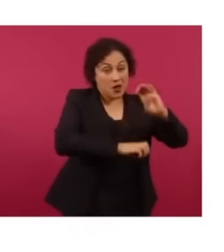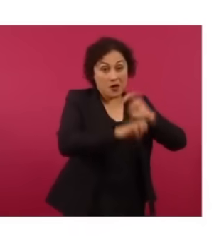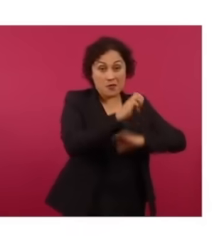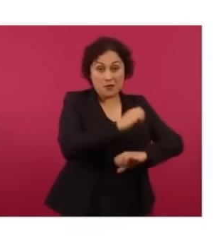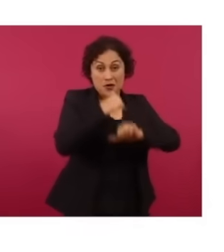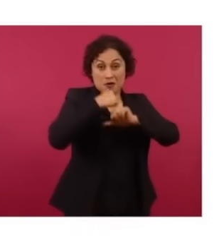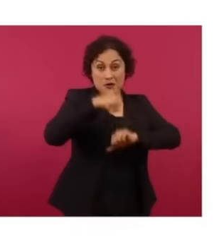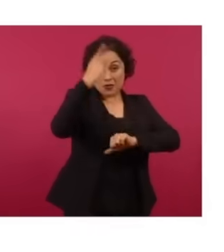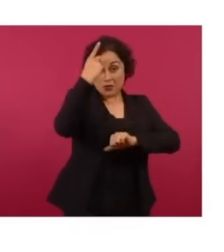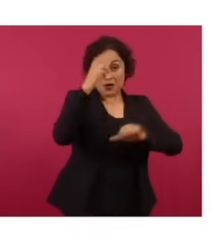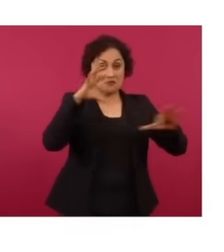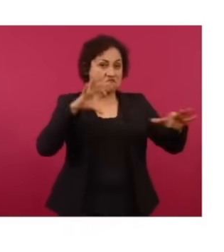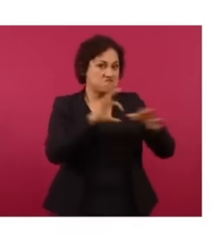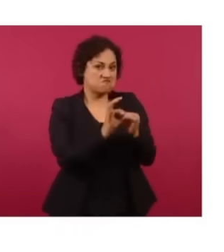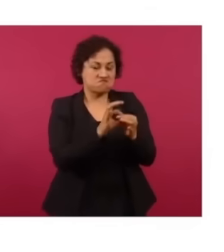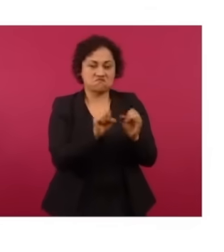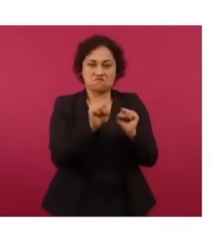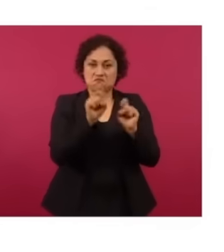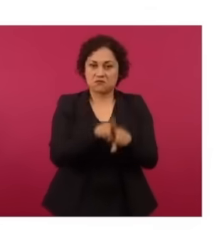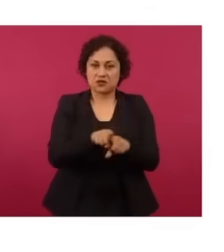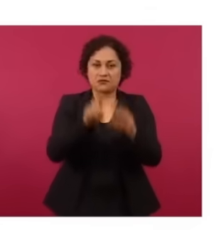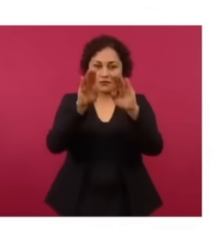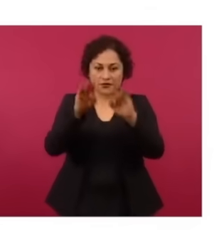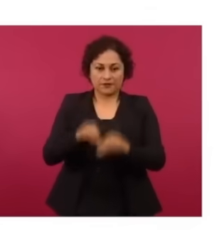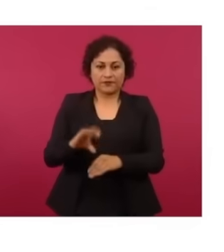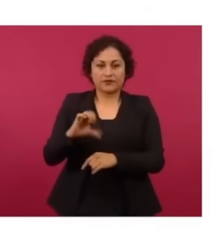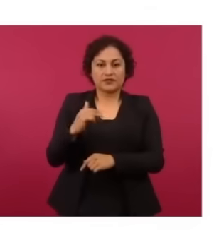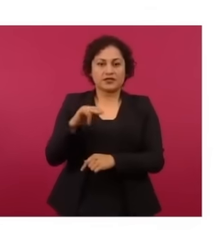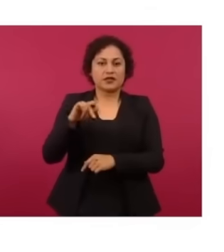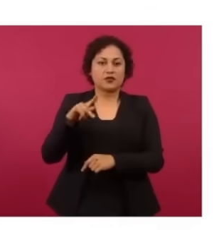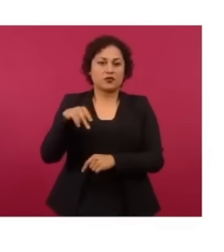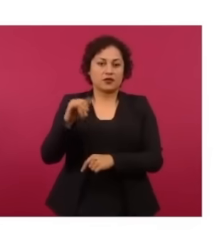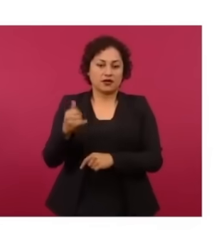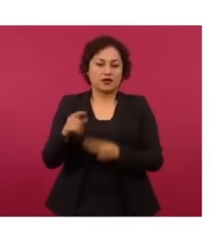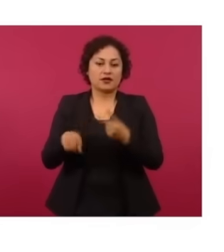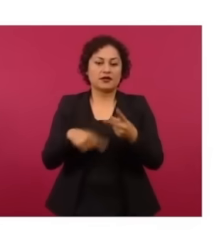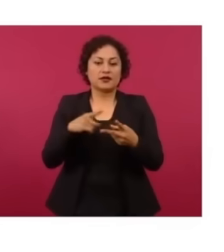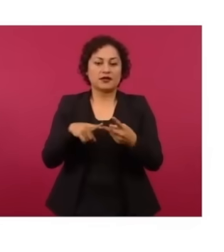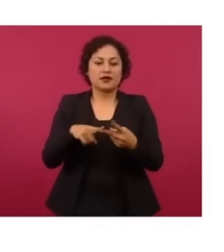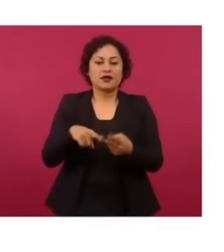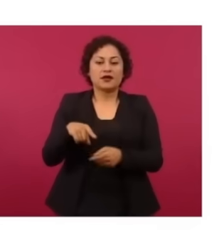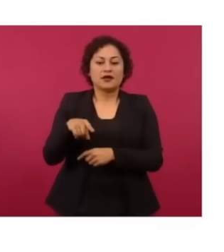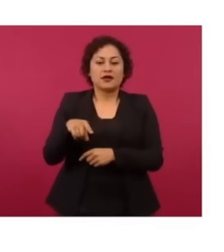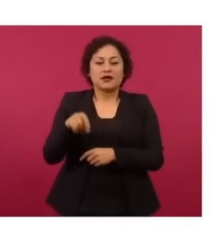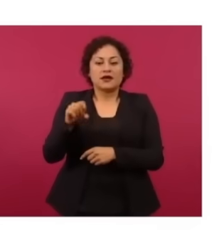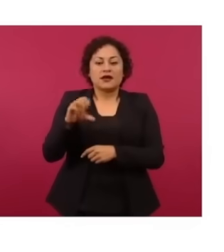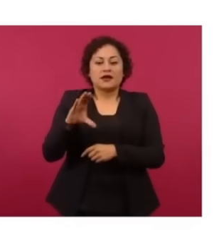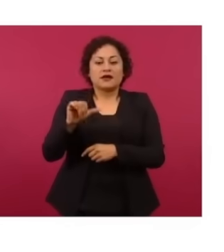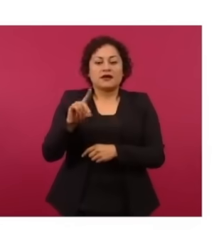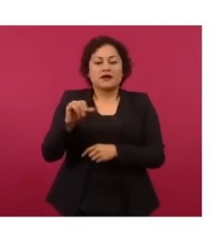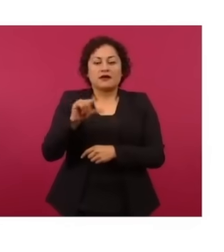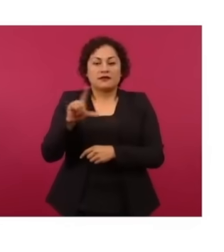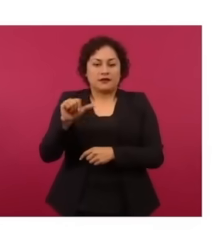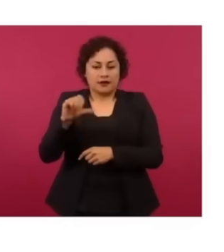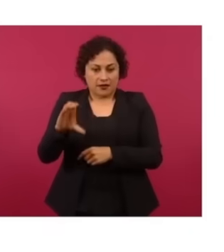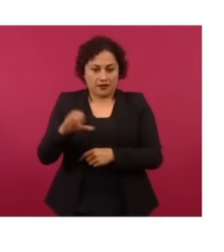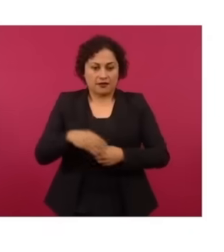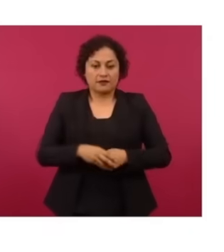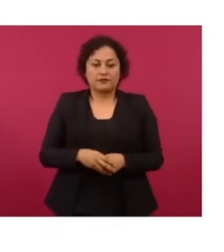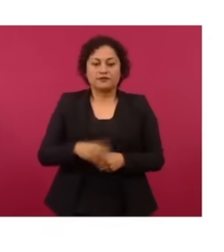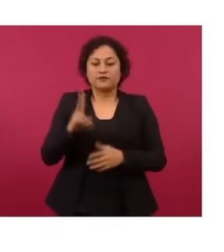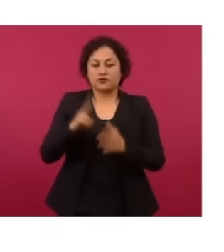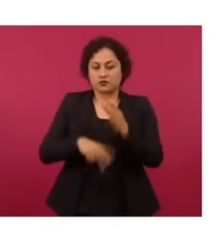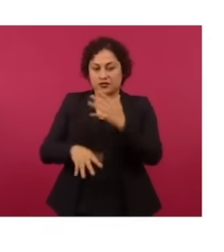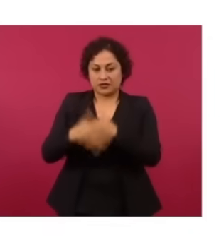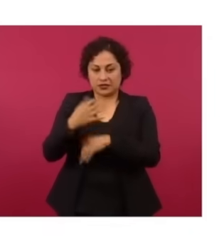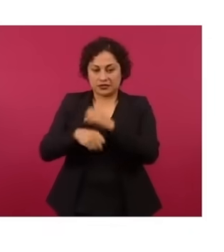Cherokee, un Cadillac Escalade Premium 2015, un Mini